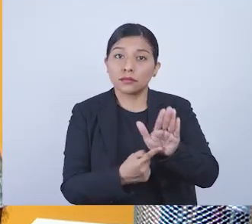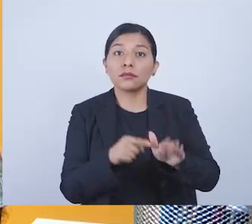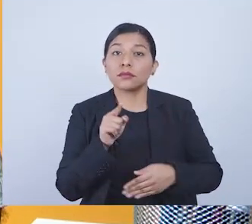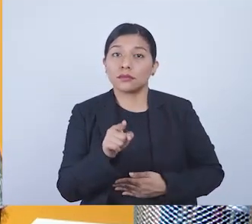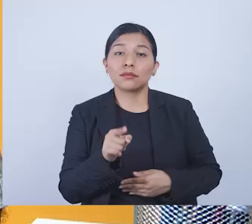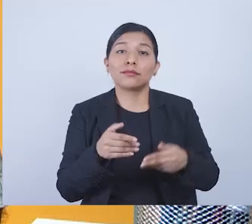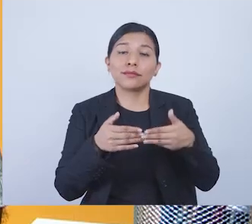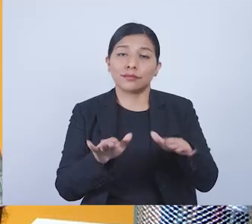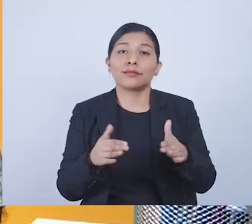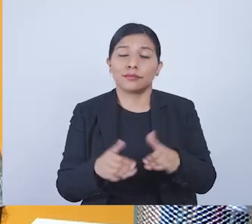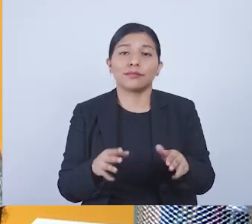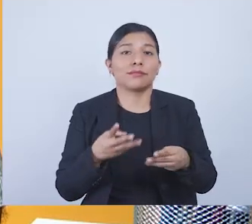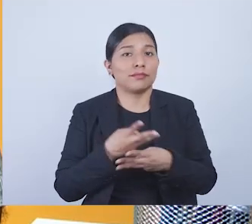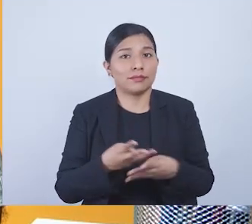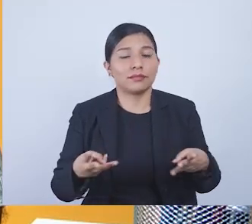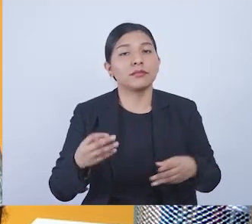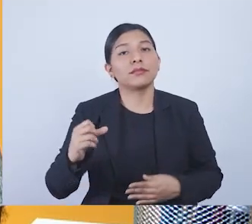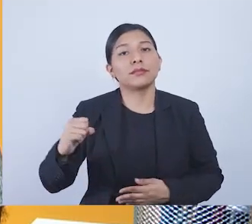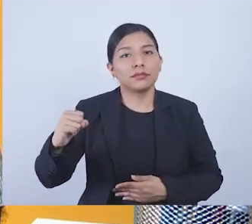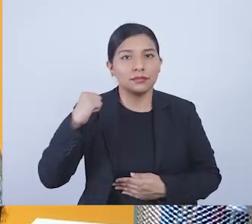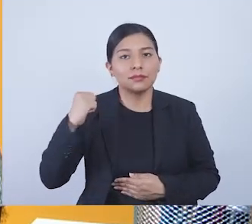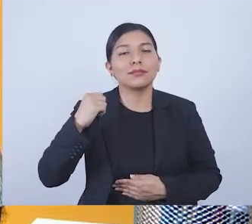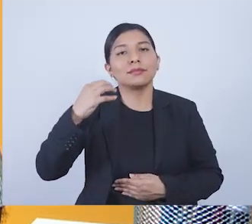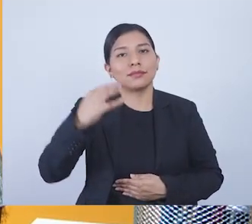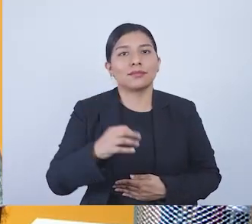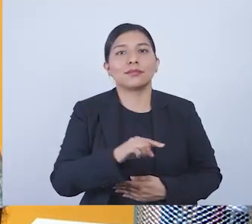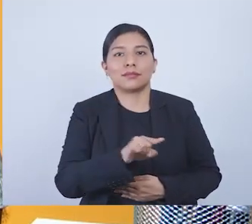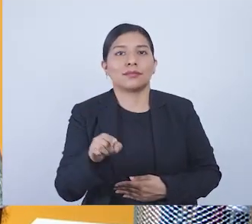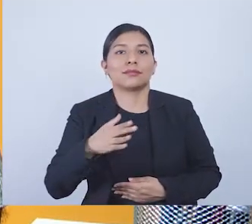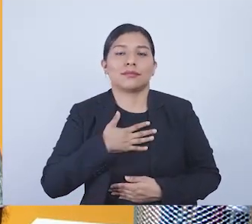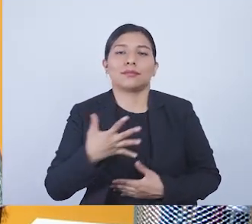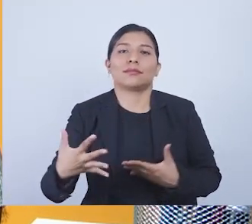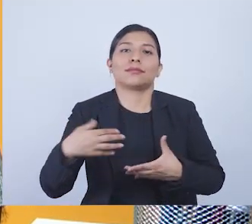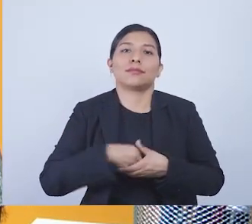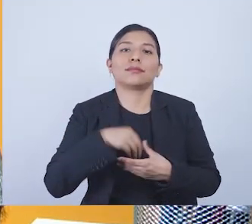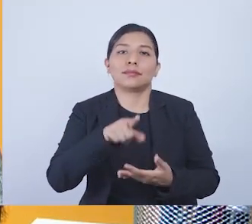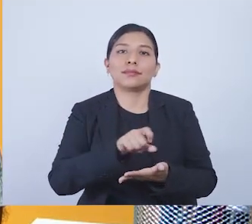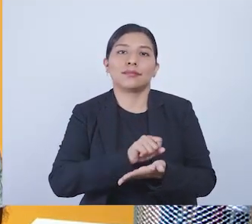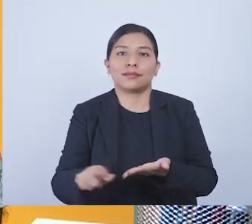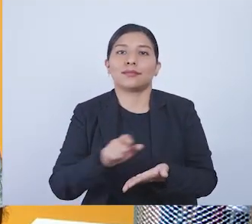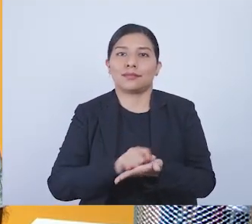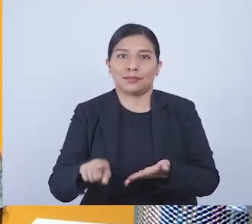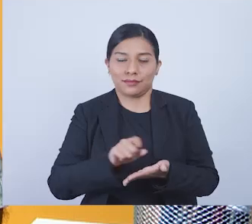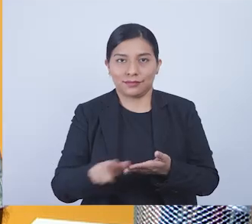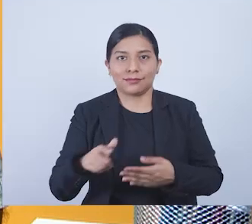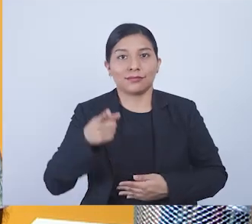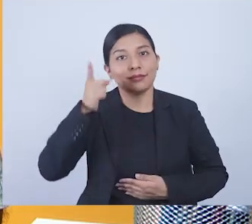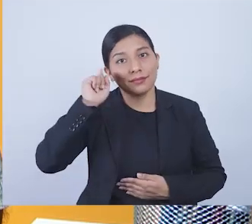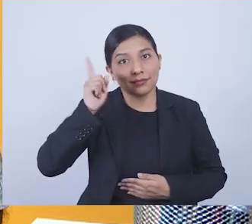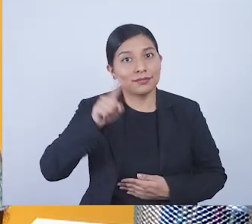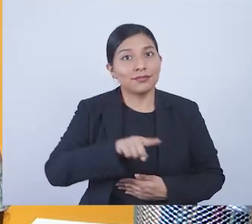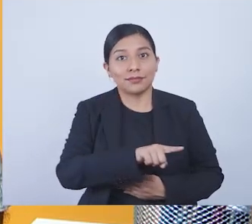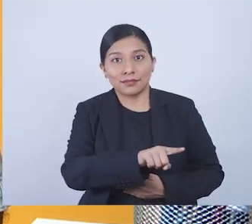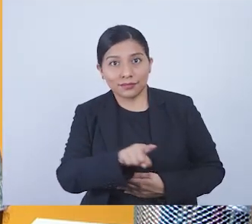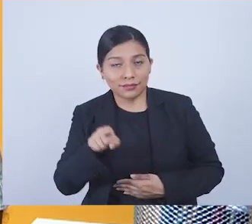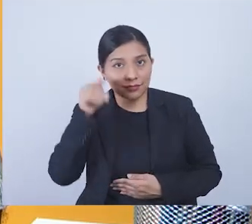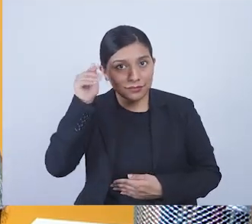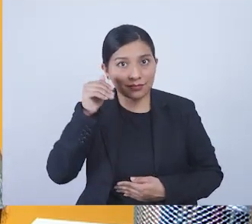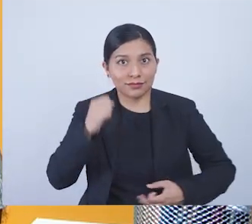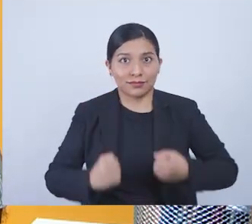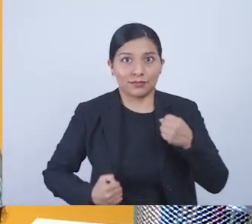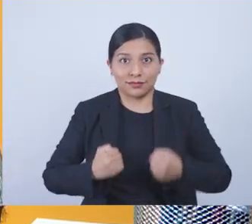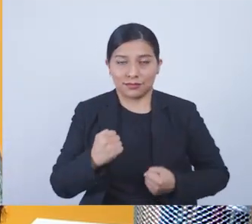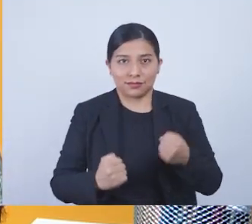y recobre la importancia que debe tener en los centros escolares. El profesor de educación física